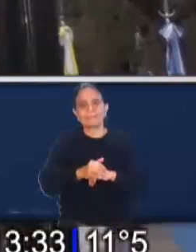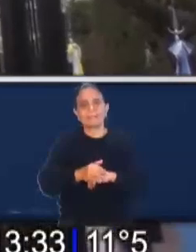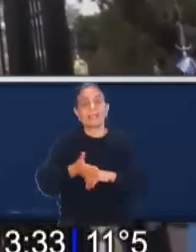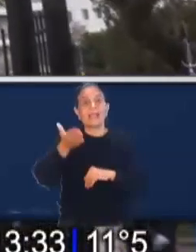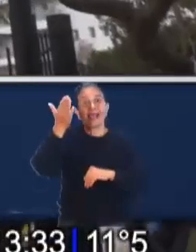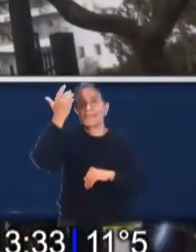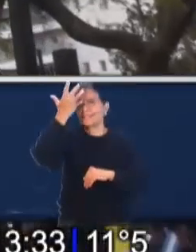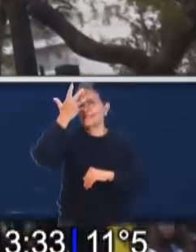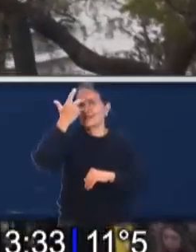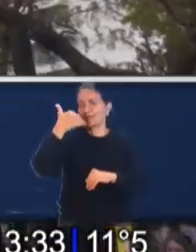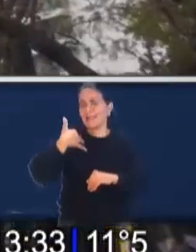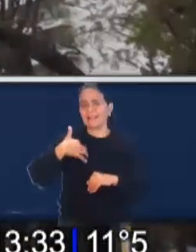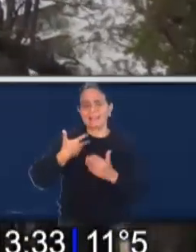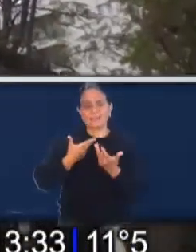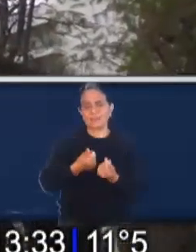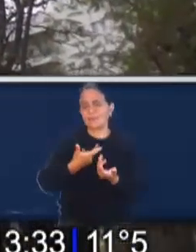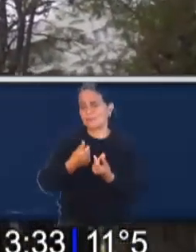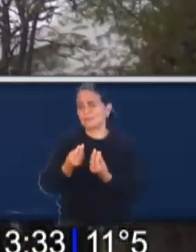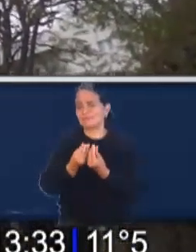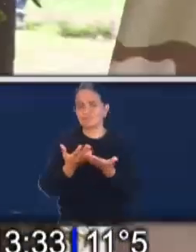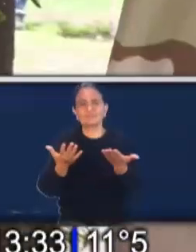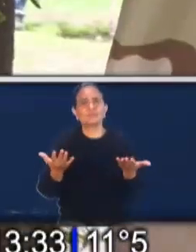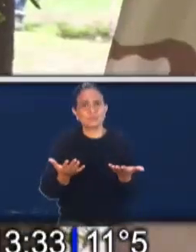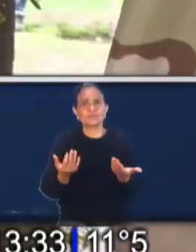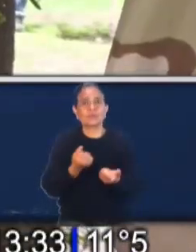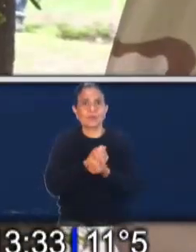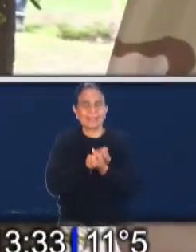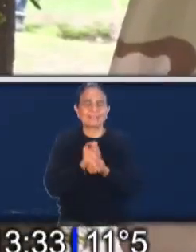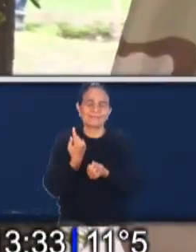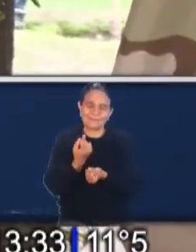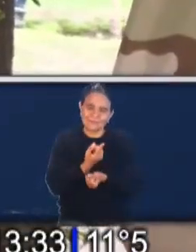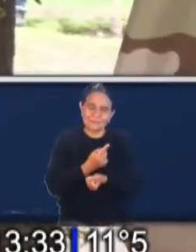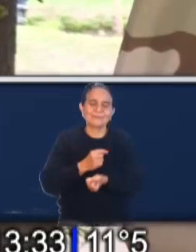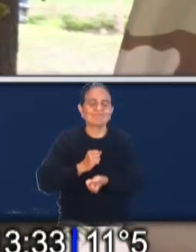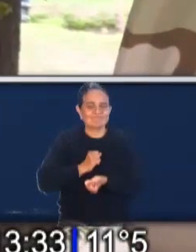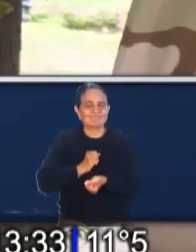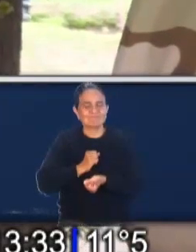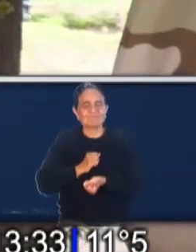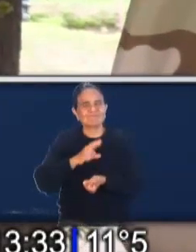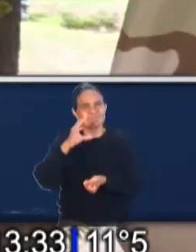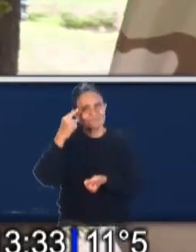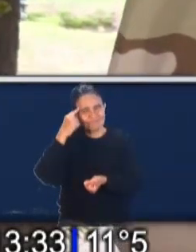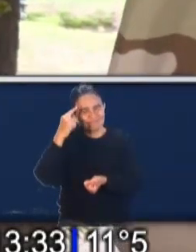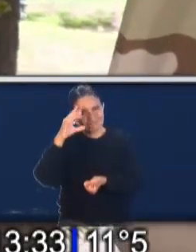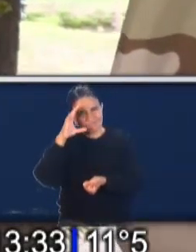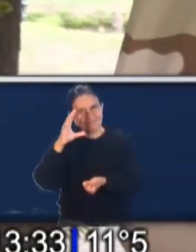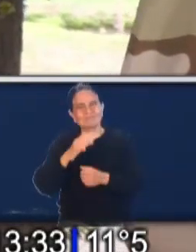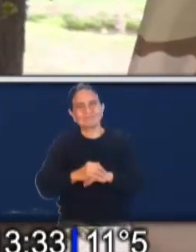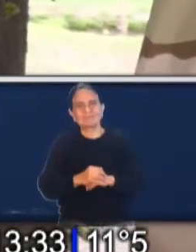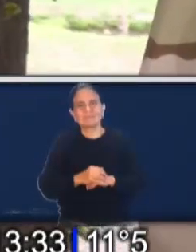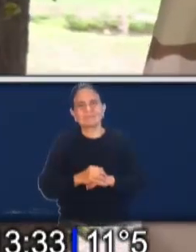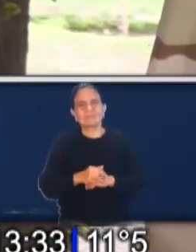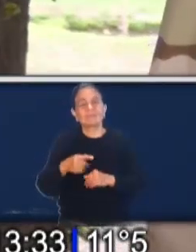patria. Pienso que hemos trabajado algunas veces. Sé que a veces no se le ha llegado todo, pero siempre